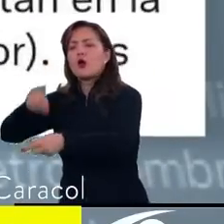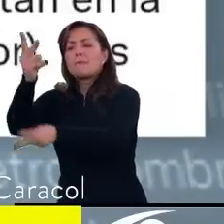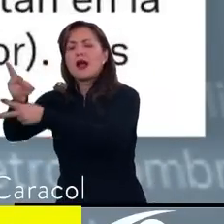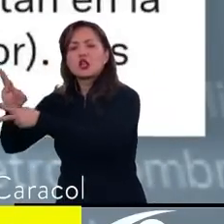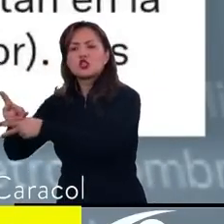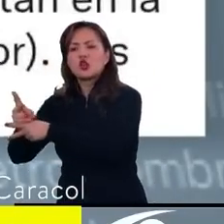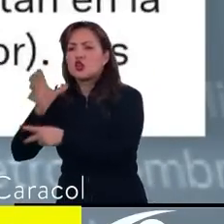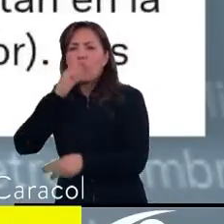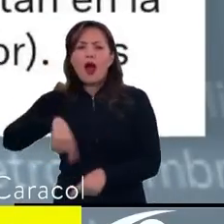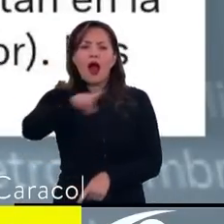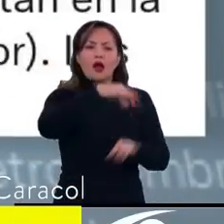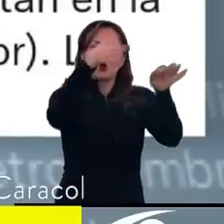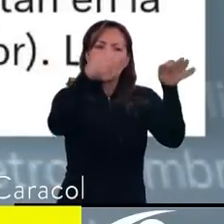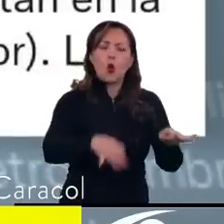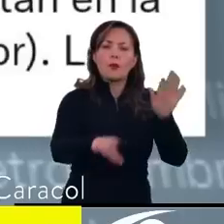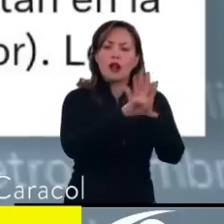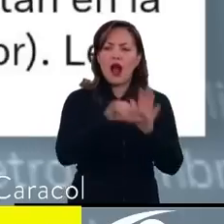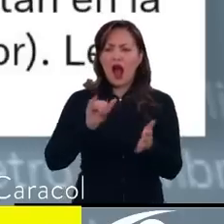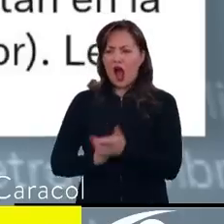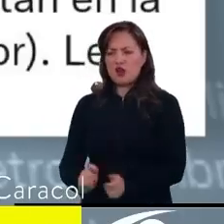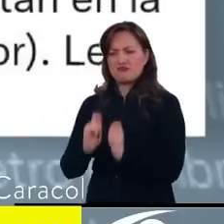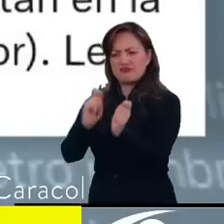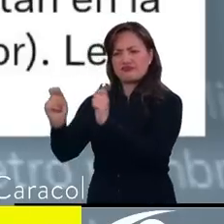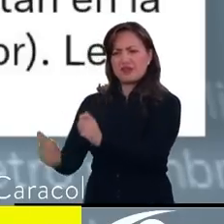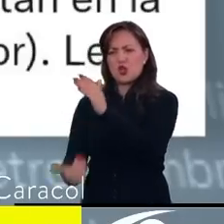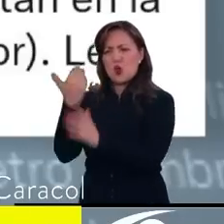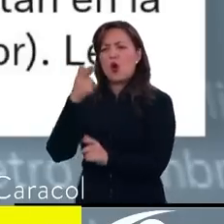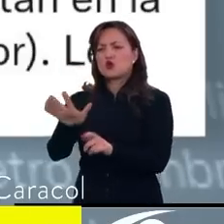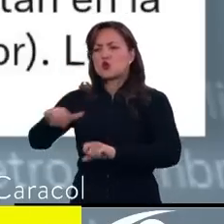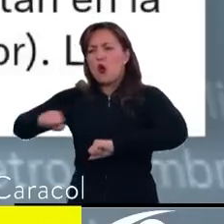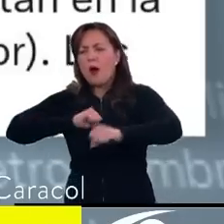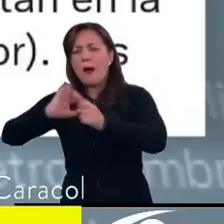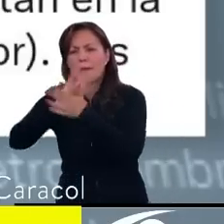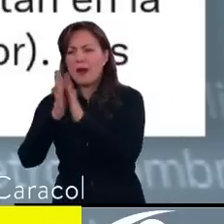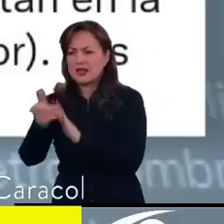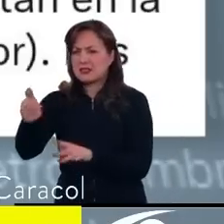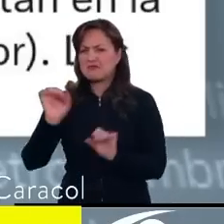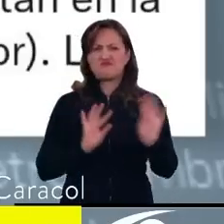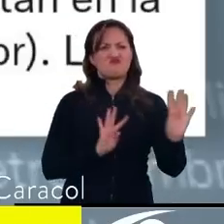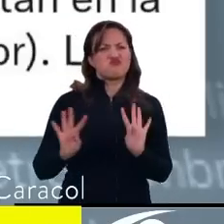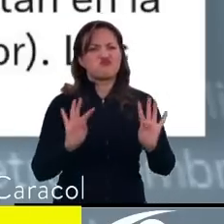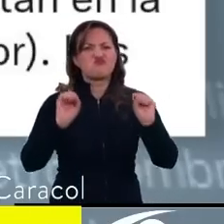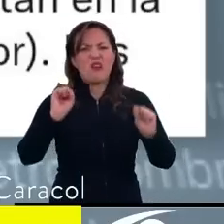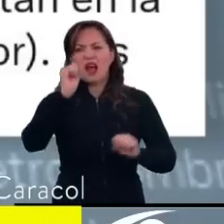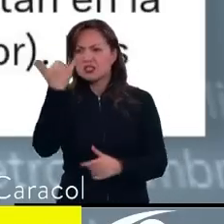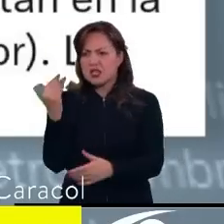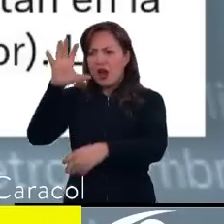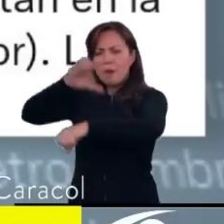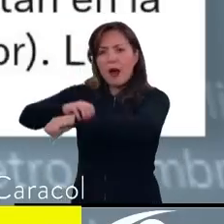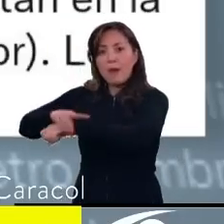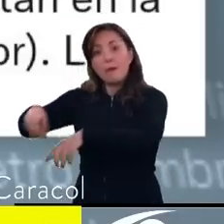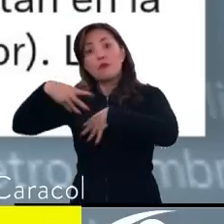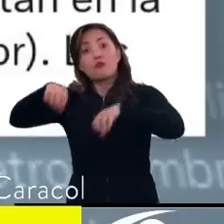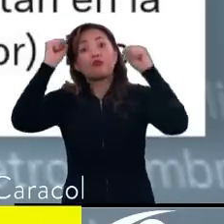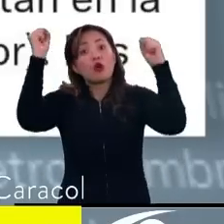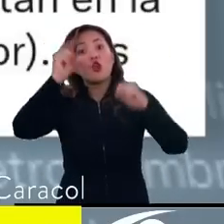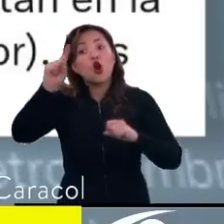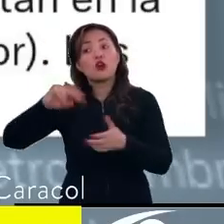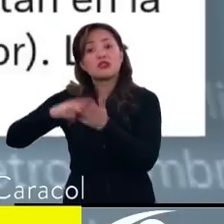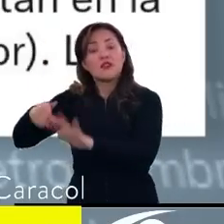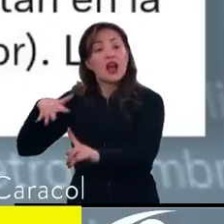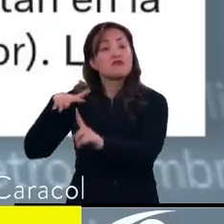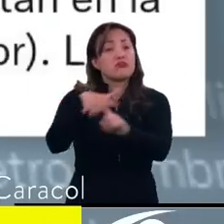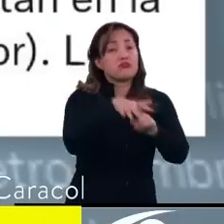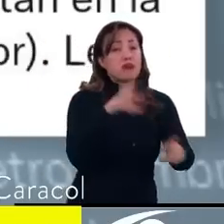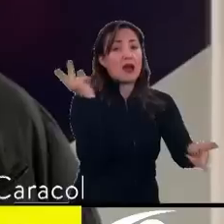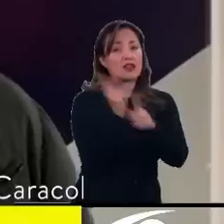Presidente Petro nombrará como gestores de paz a miembros de primera línea que hoy están en la cárcel, no por protestar, sino por generar terror. Les